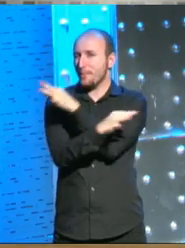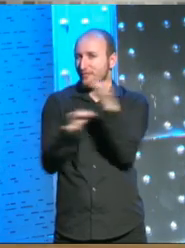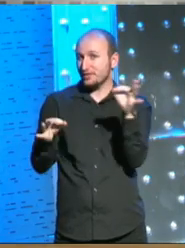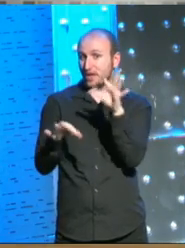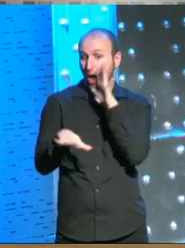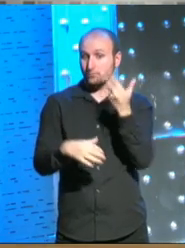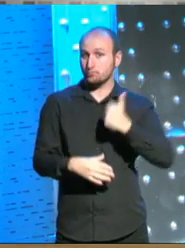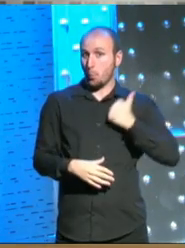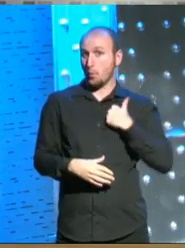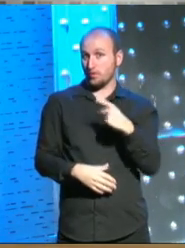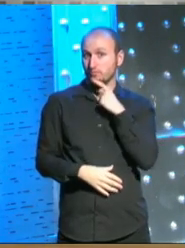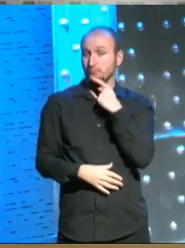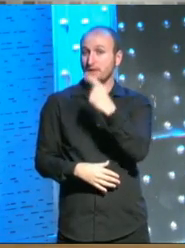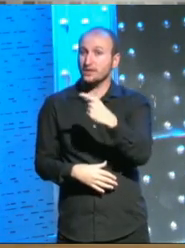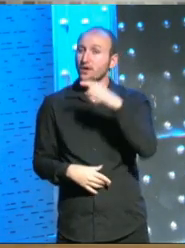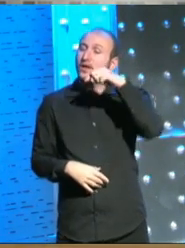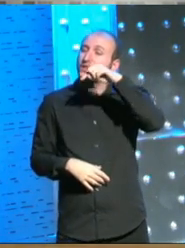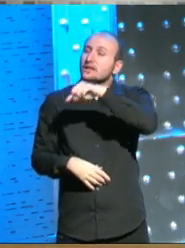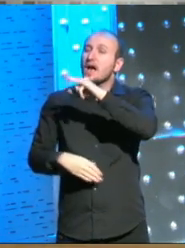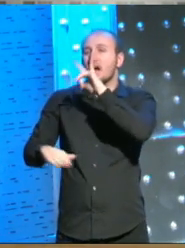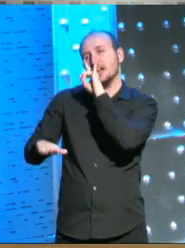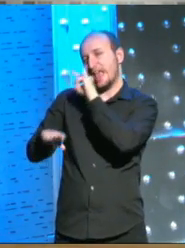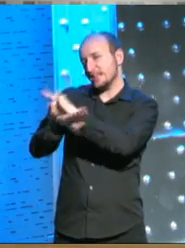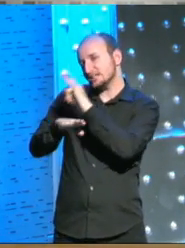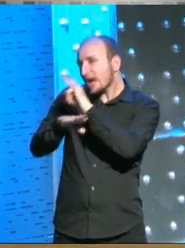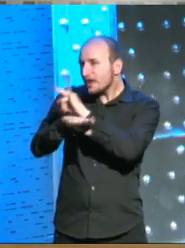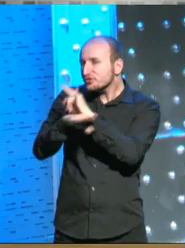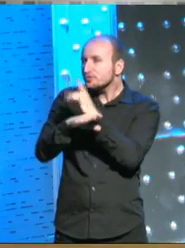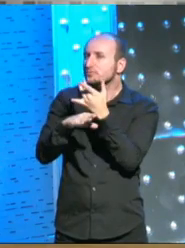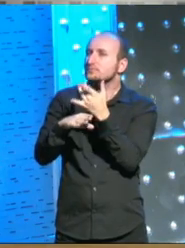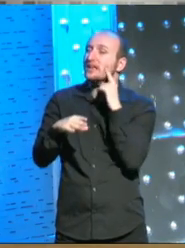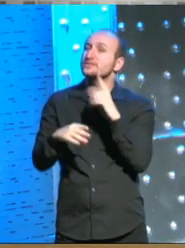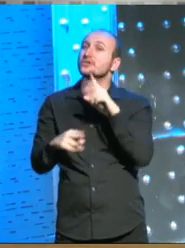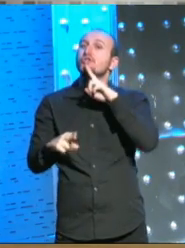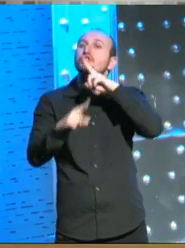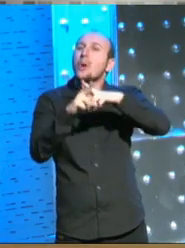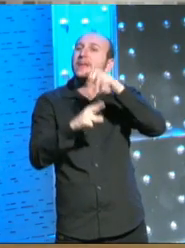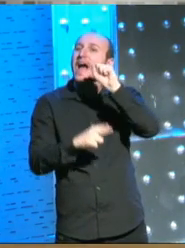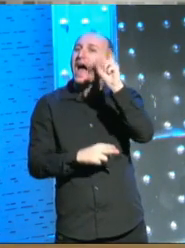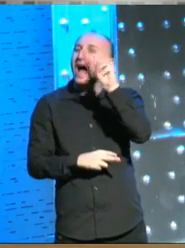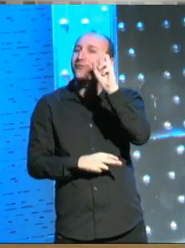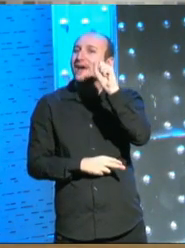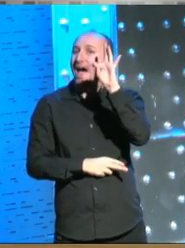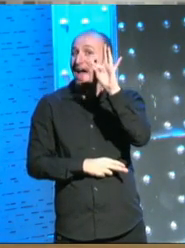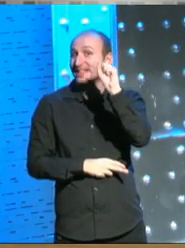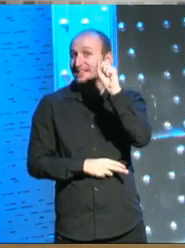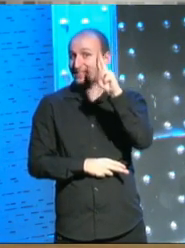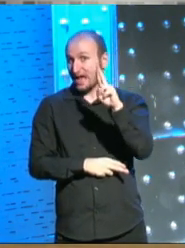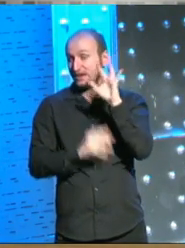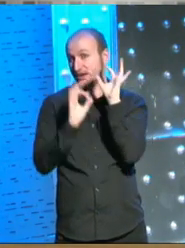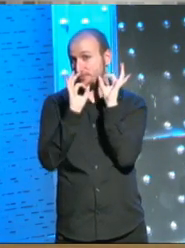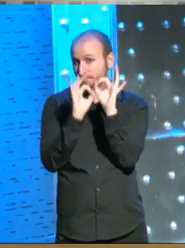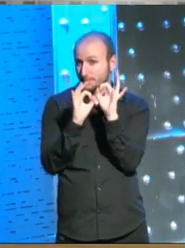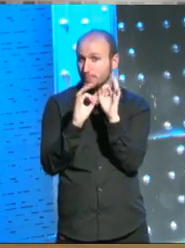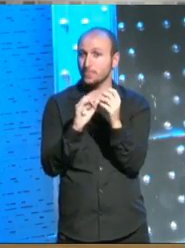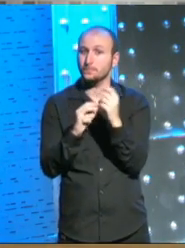decir, este engaño, esa tomada de pelo que se llamaba Avatar, que ha ganado tanto dinero y ha reactivado la